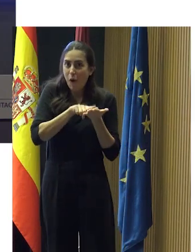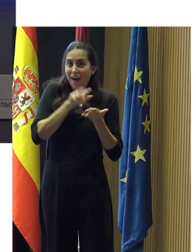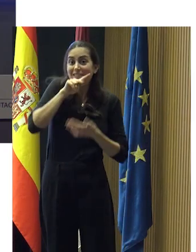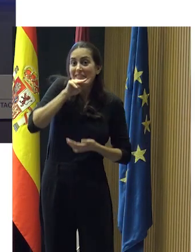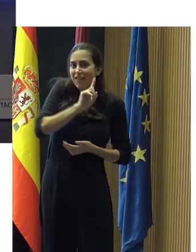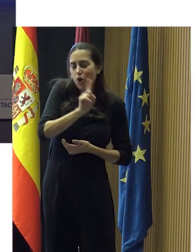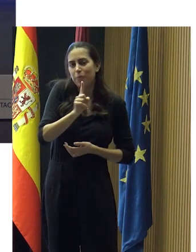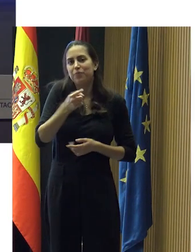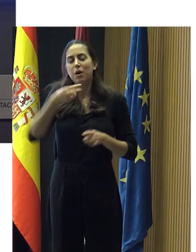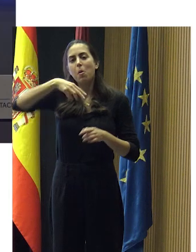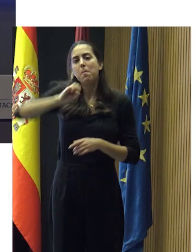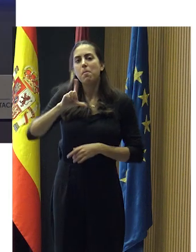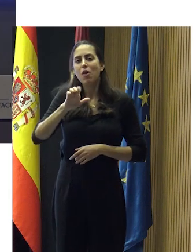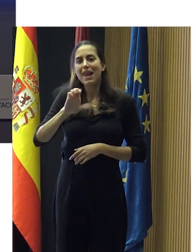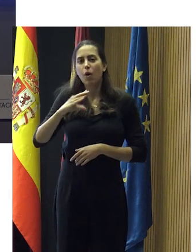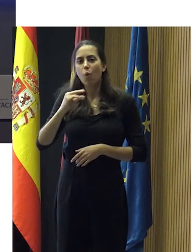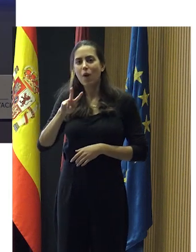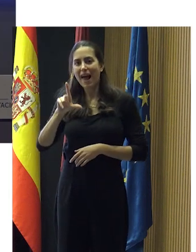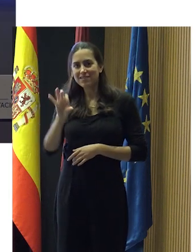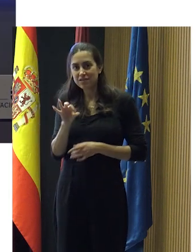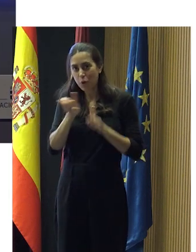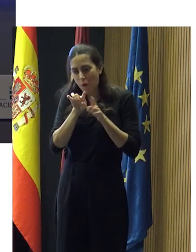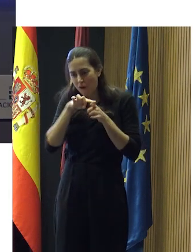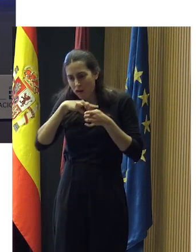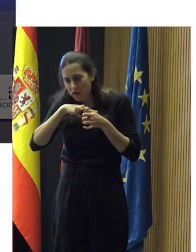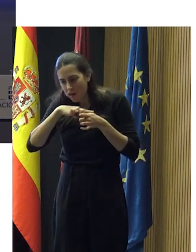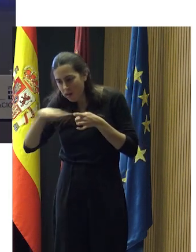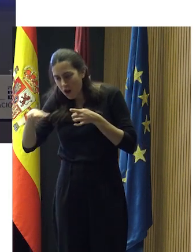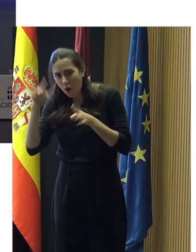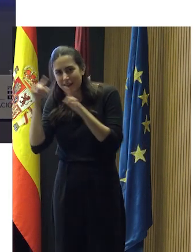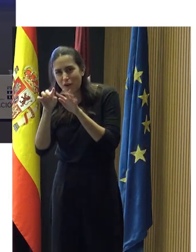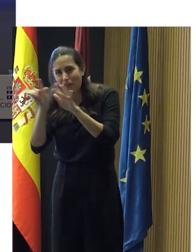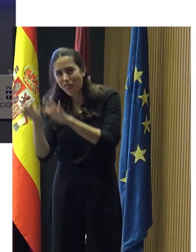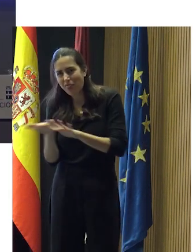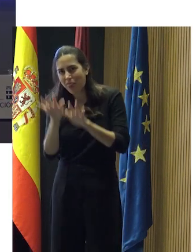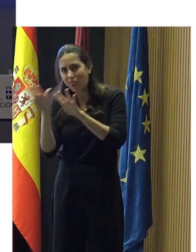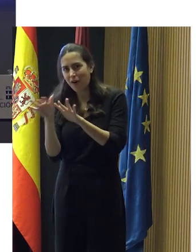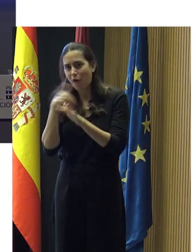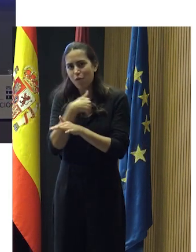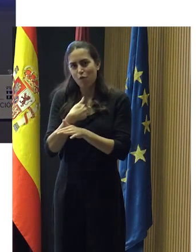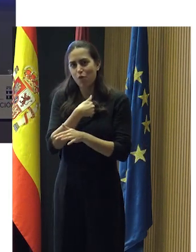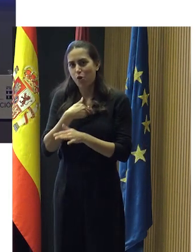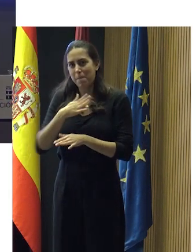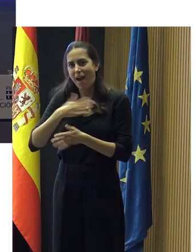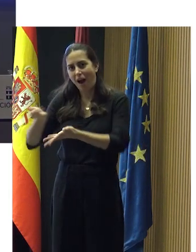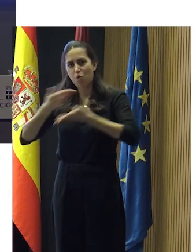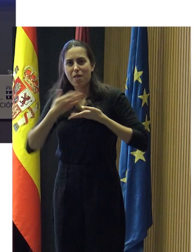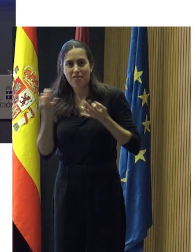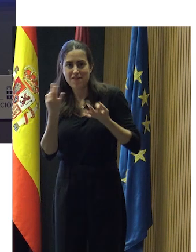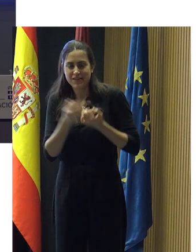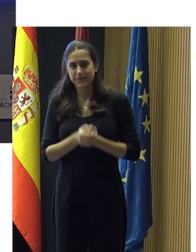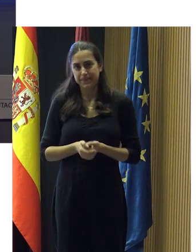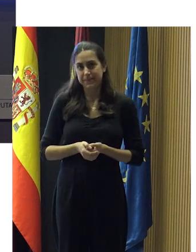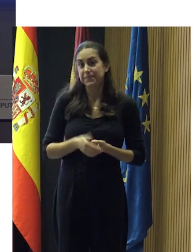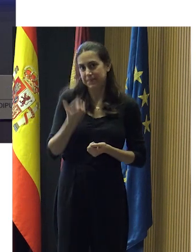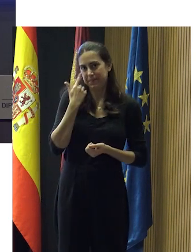moléculas que envían a las células vecinas para que hagan funciones que necesitan ellas para sobrevivir.